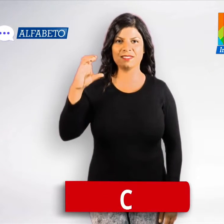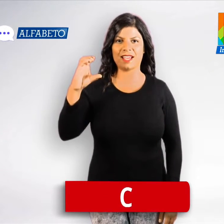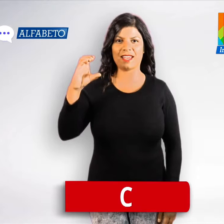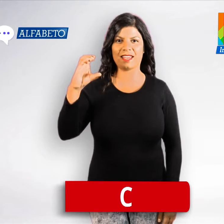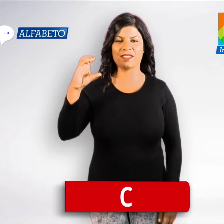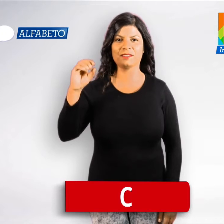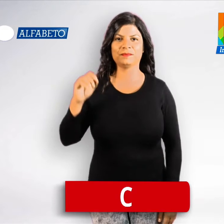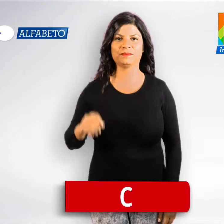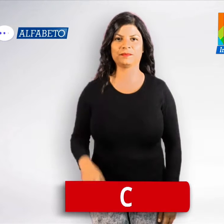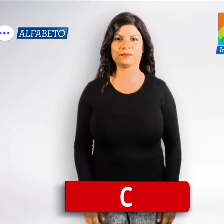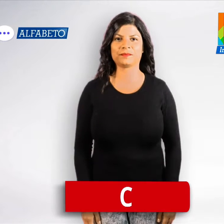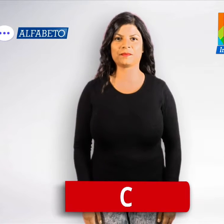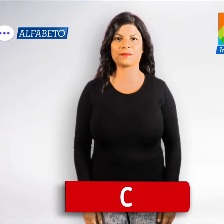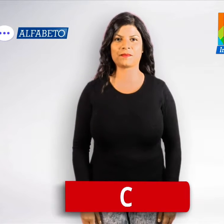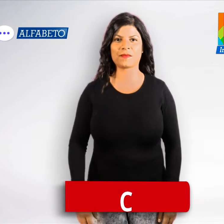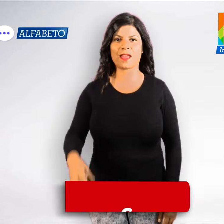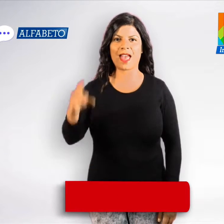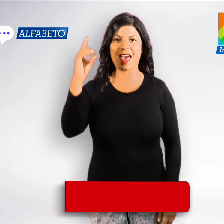C.